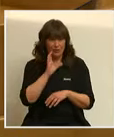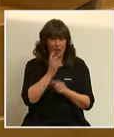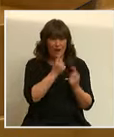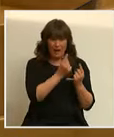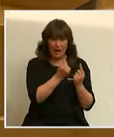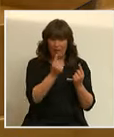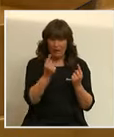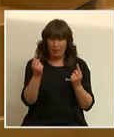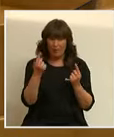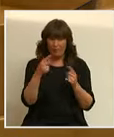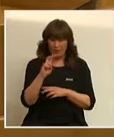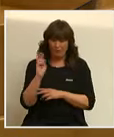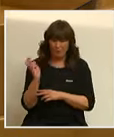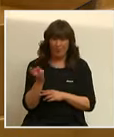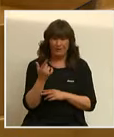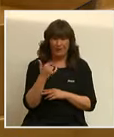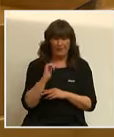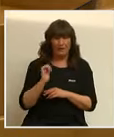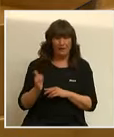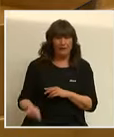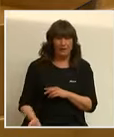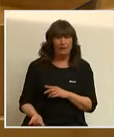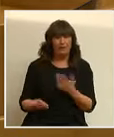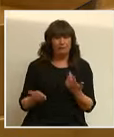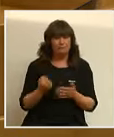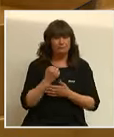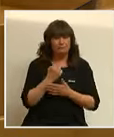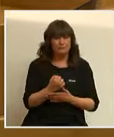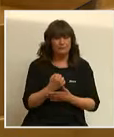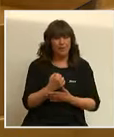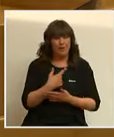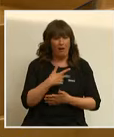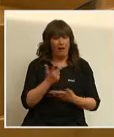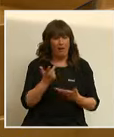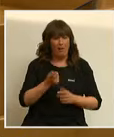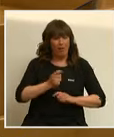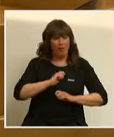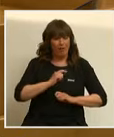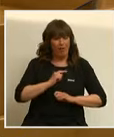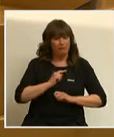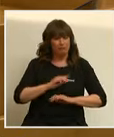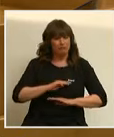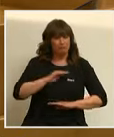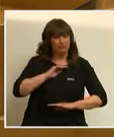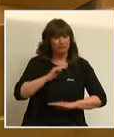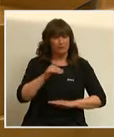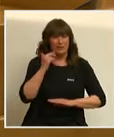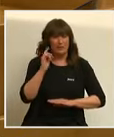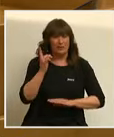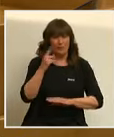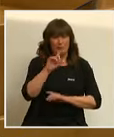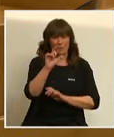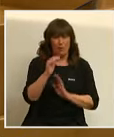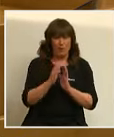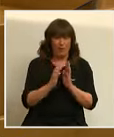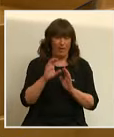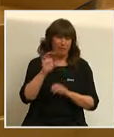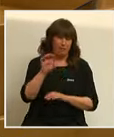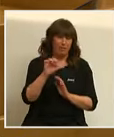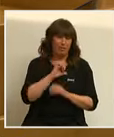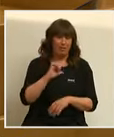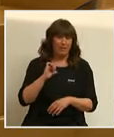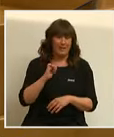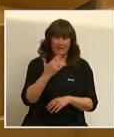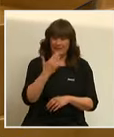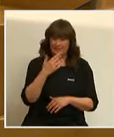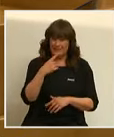con sus diversidades y riquezas, contribuyen a la grandeza de nuestra comunidad. Si creemos en la verdadera igualdad, hemos de tener